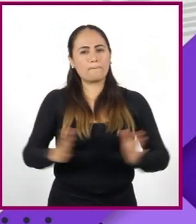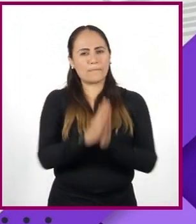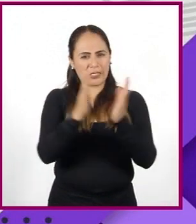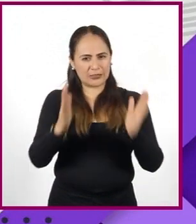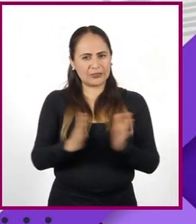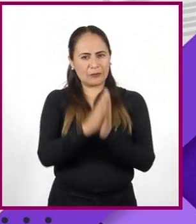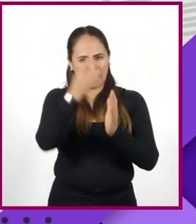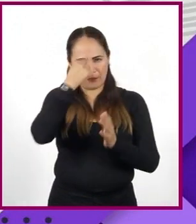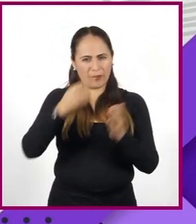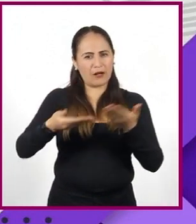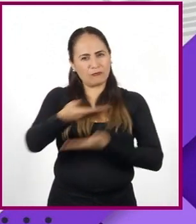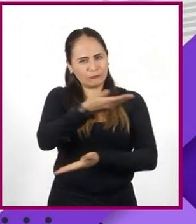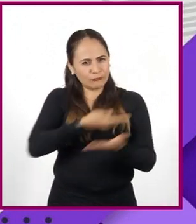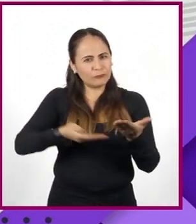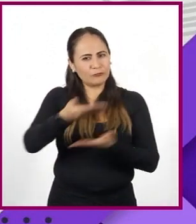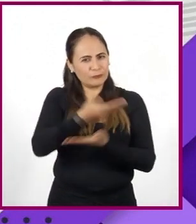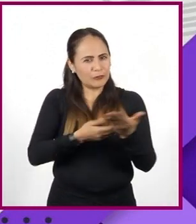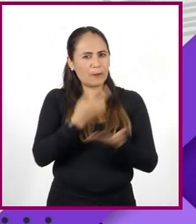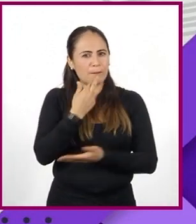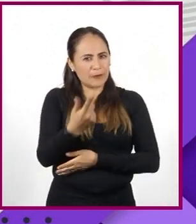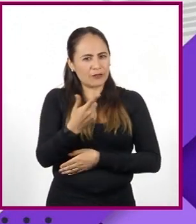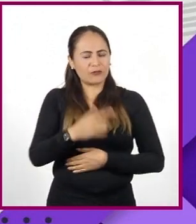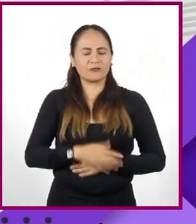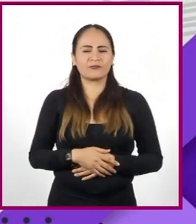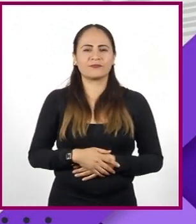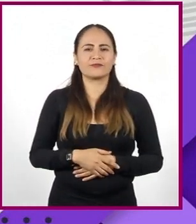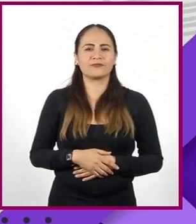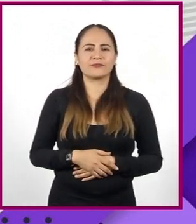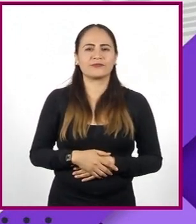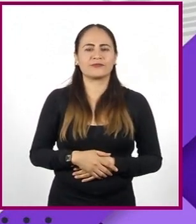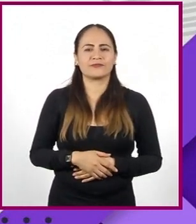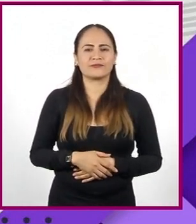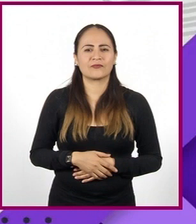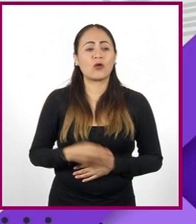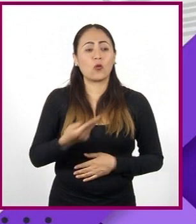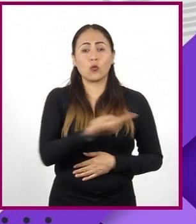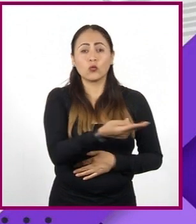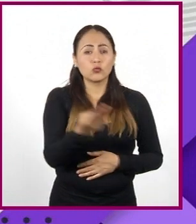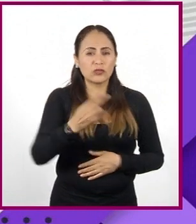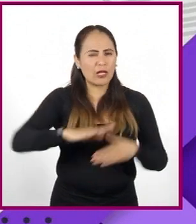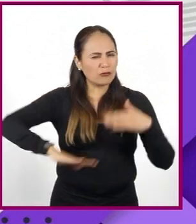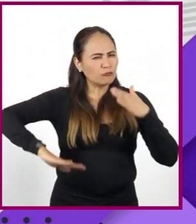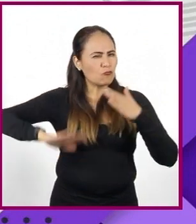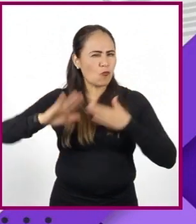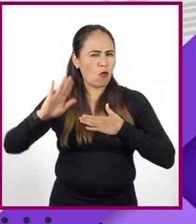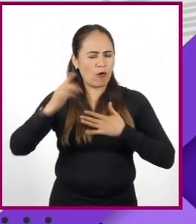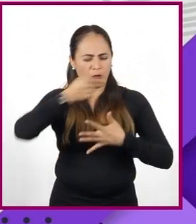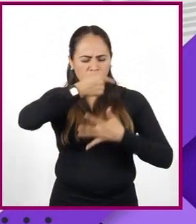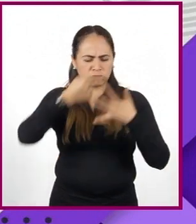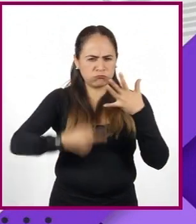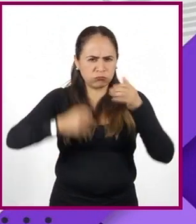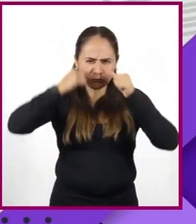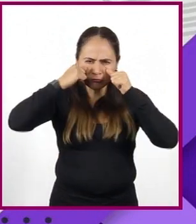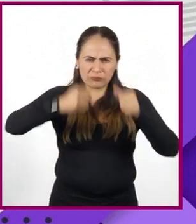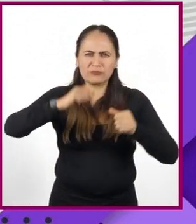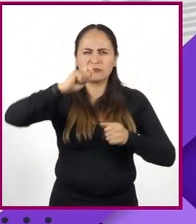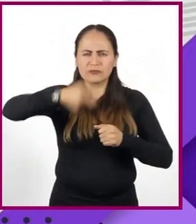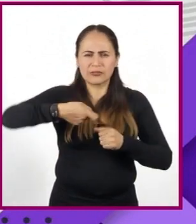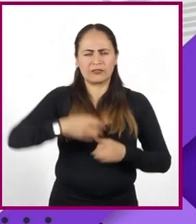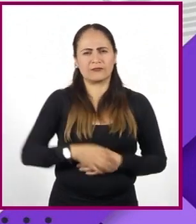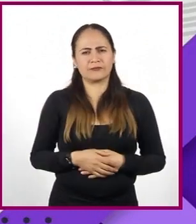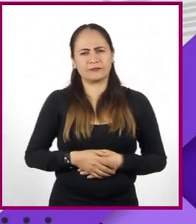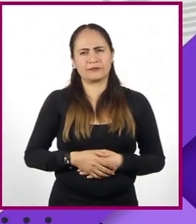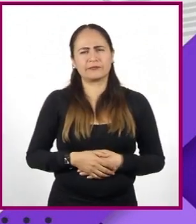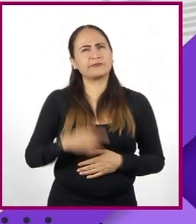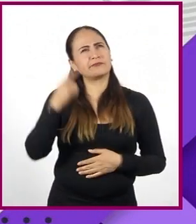favorecer la convivencia. ¿A qué están dispuestos a comprometerse? Una vez que tuvieron en